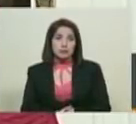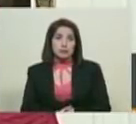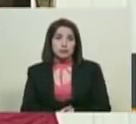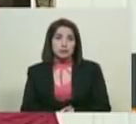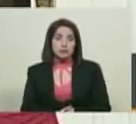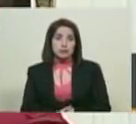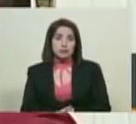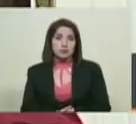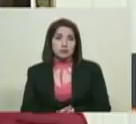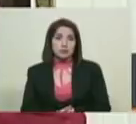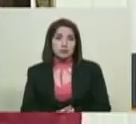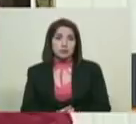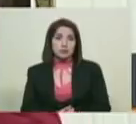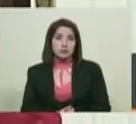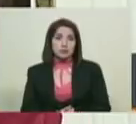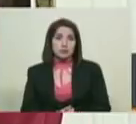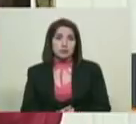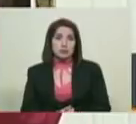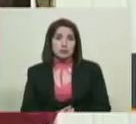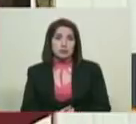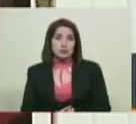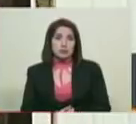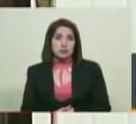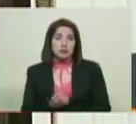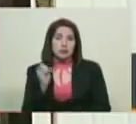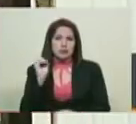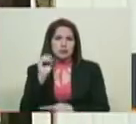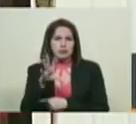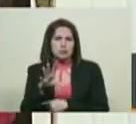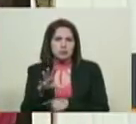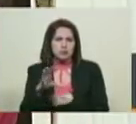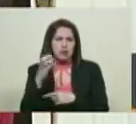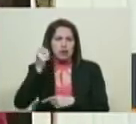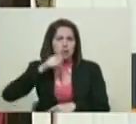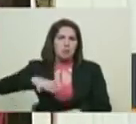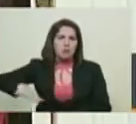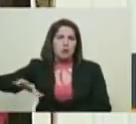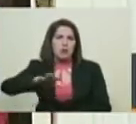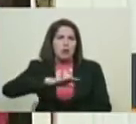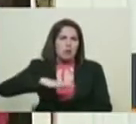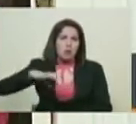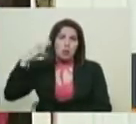sociales para que le llegue al pueblo de Colombia, allá en Medellín, en Cali,